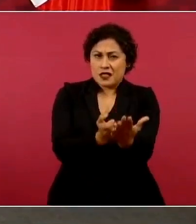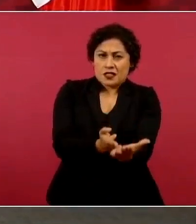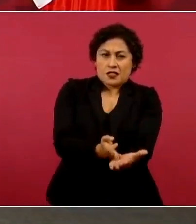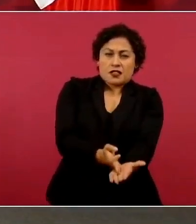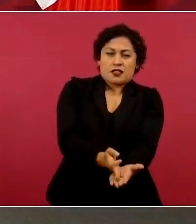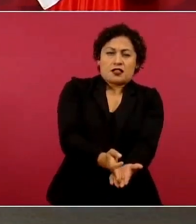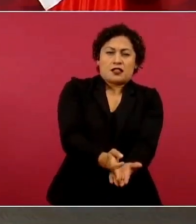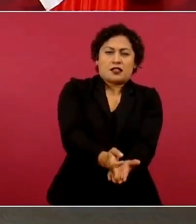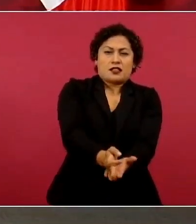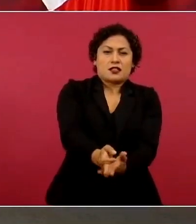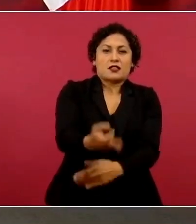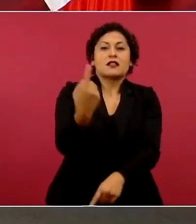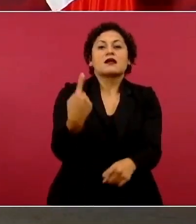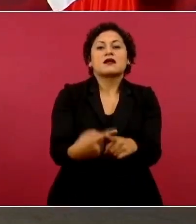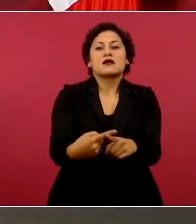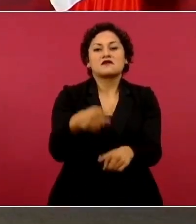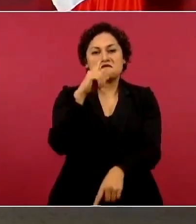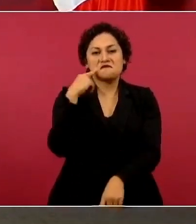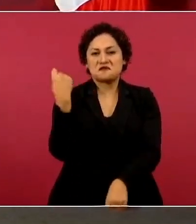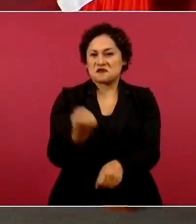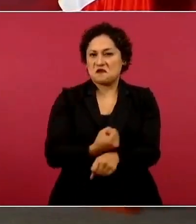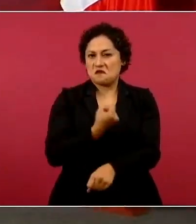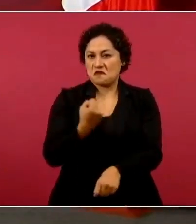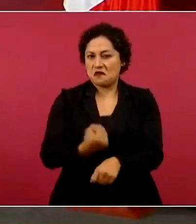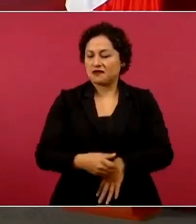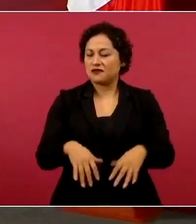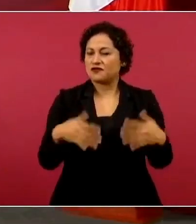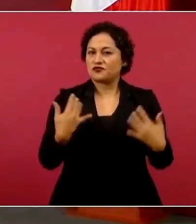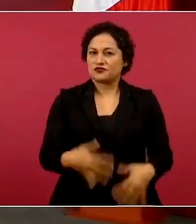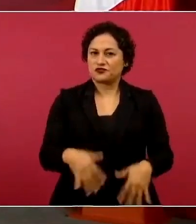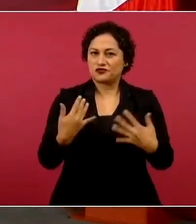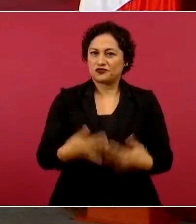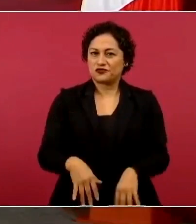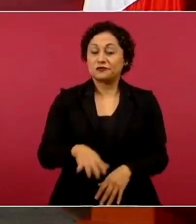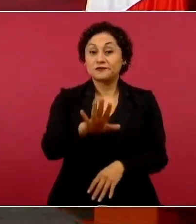de Zapata. Hay un diálogo.